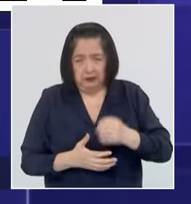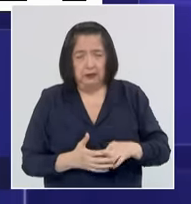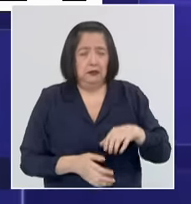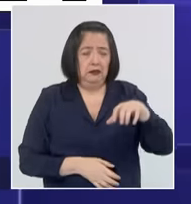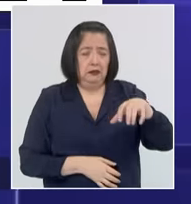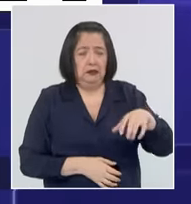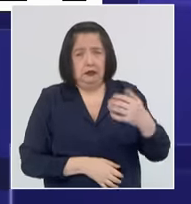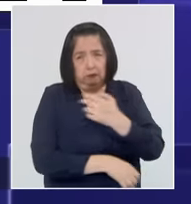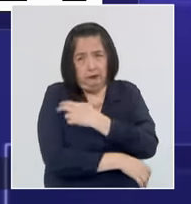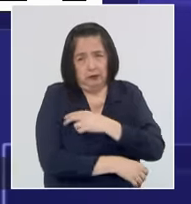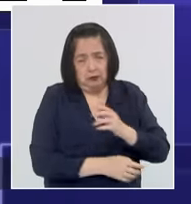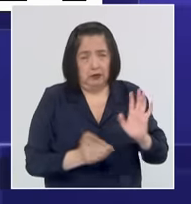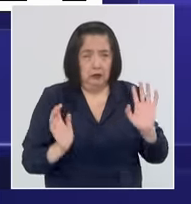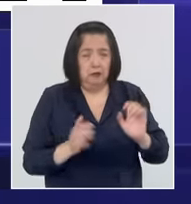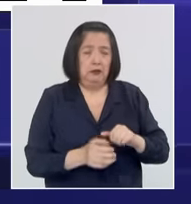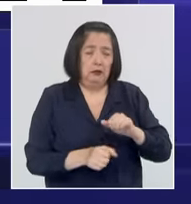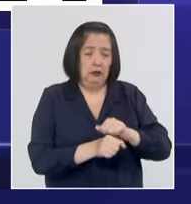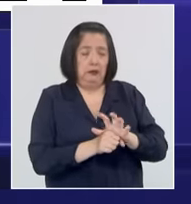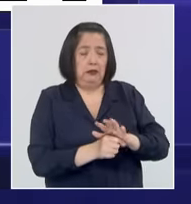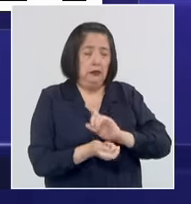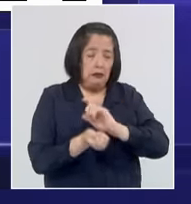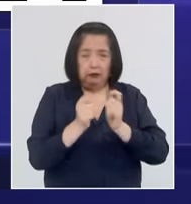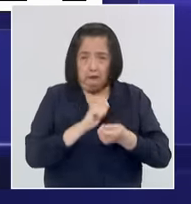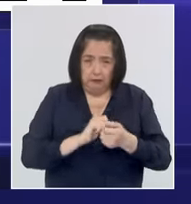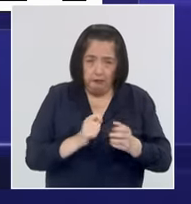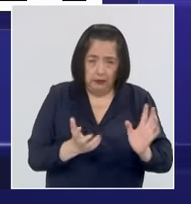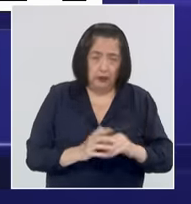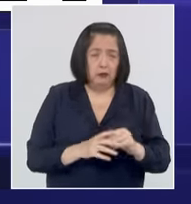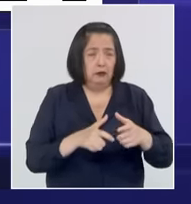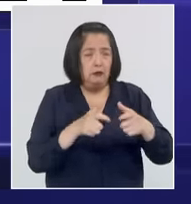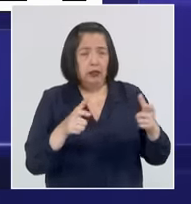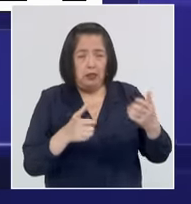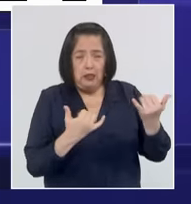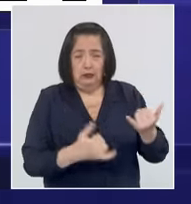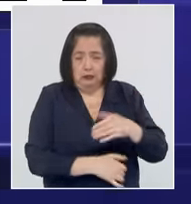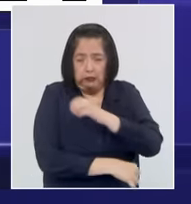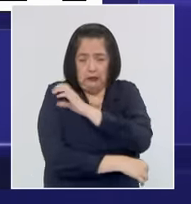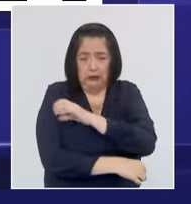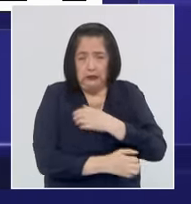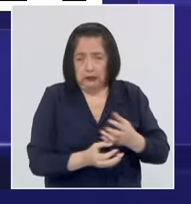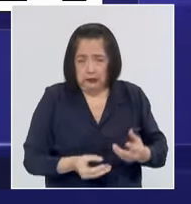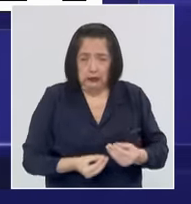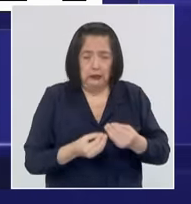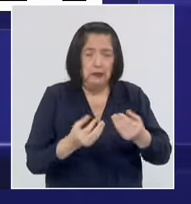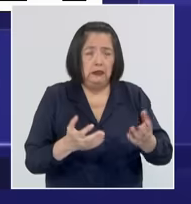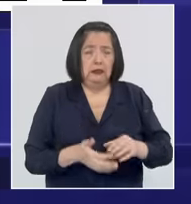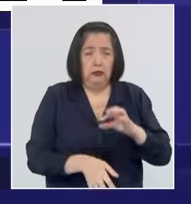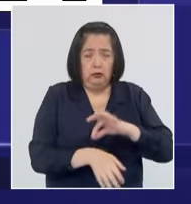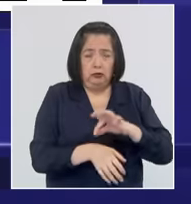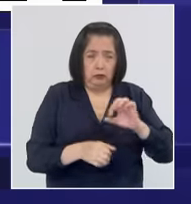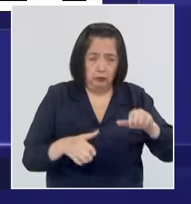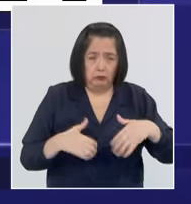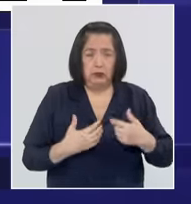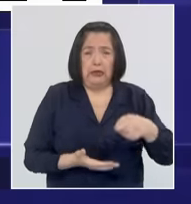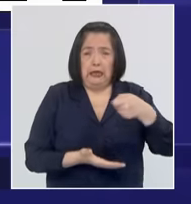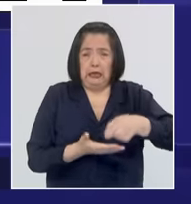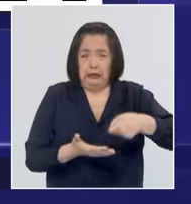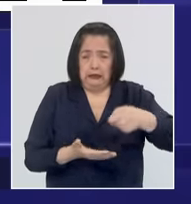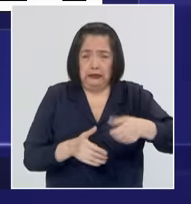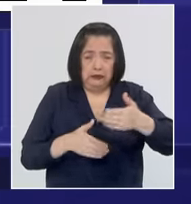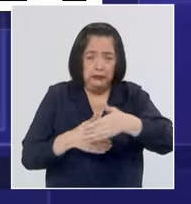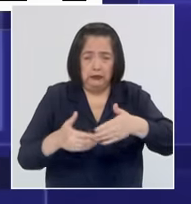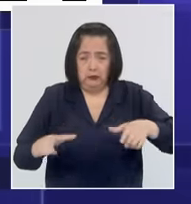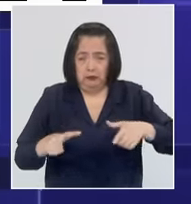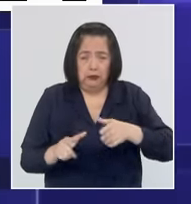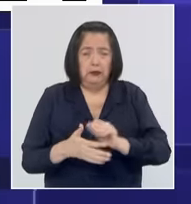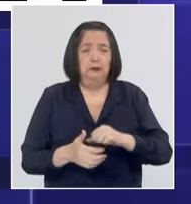de salud y de pronto en medio de la pandemia han cambiado de giro y son clínicas que ofrecen que los doctores puedan alquilar sus